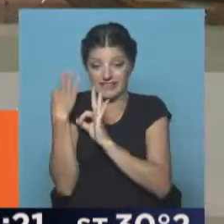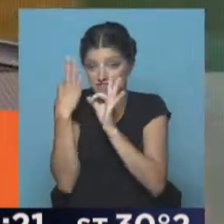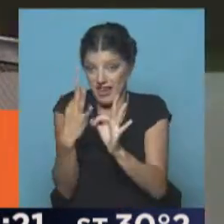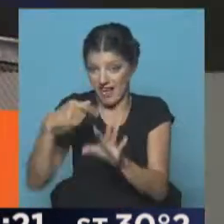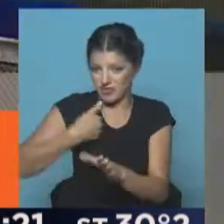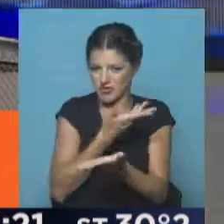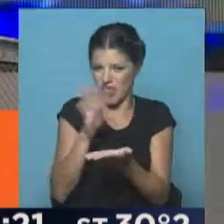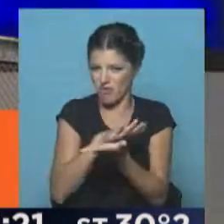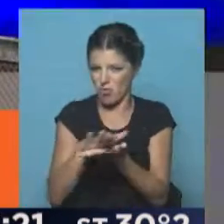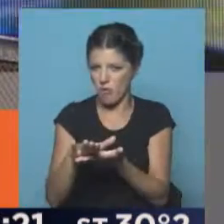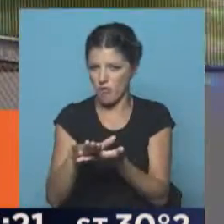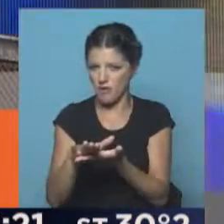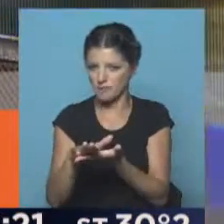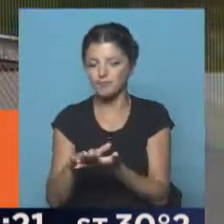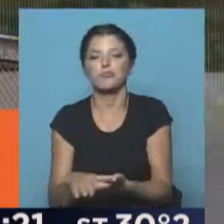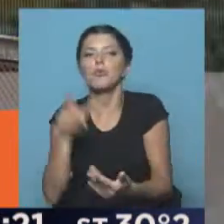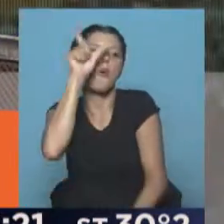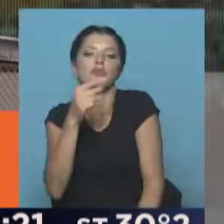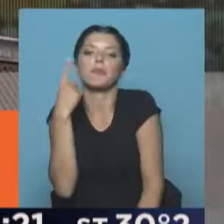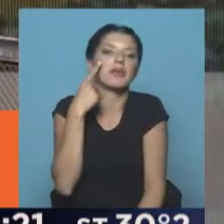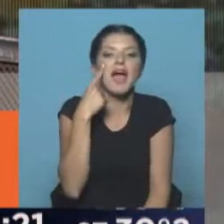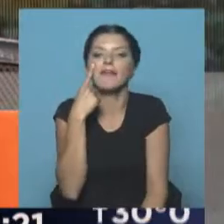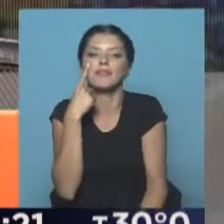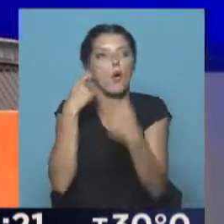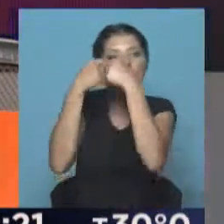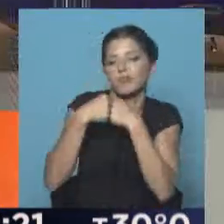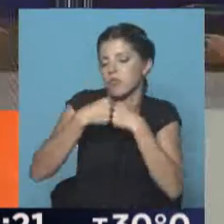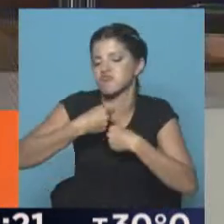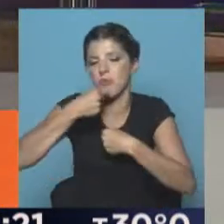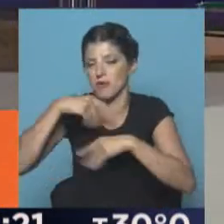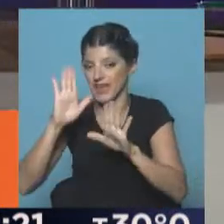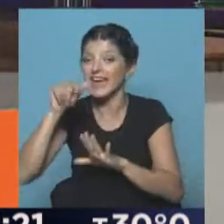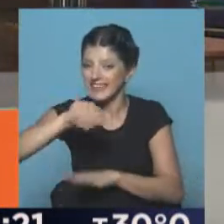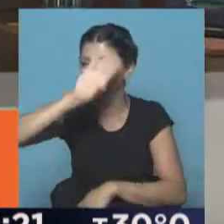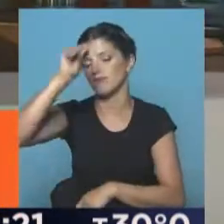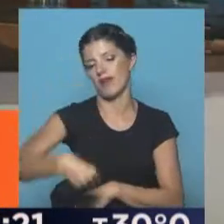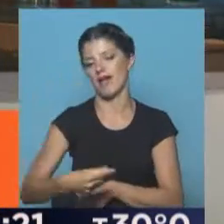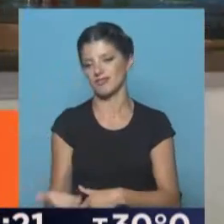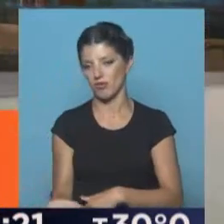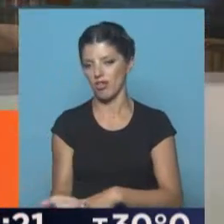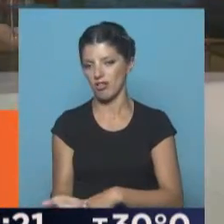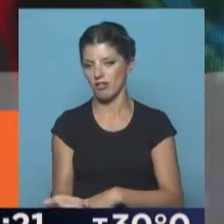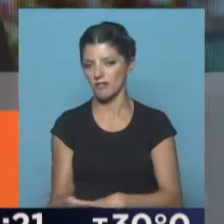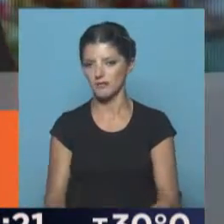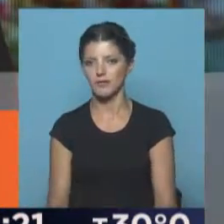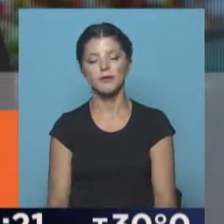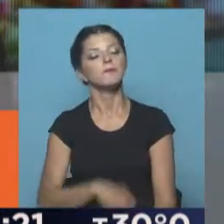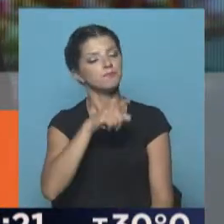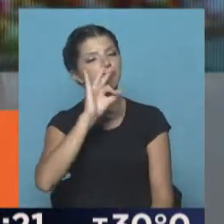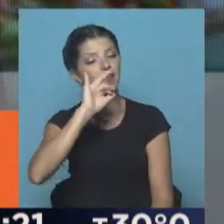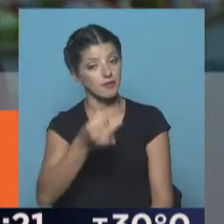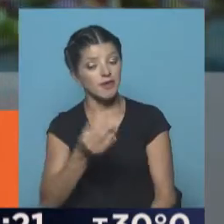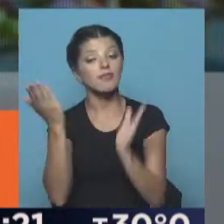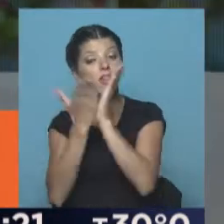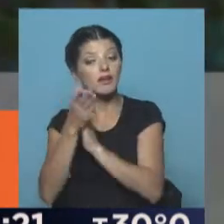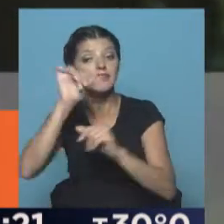este caso, como refugiado, como inmigrante o como sea. Y ahí es donde se ha visto el fracaso, ¿no? Vos sabés, Inde, que en las ciencias sociales